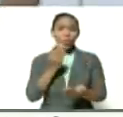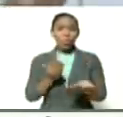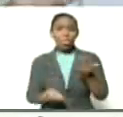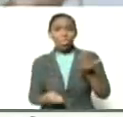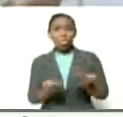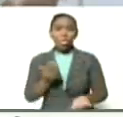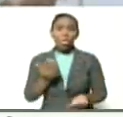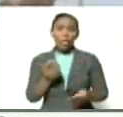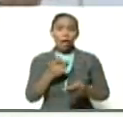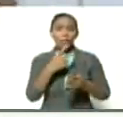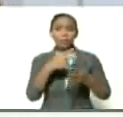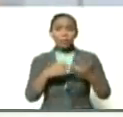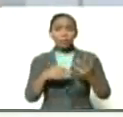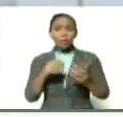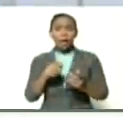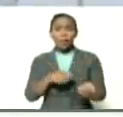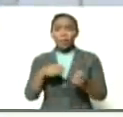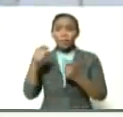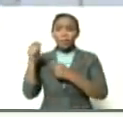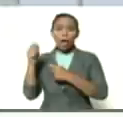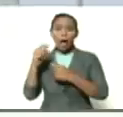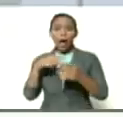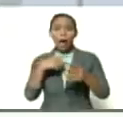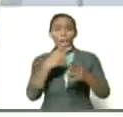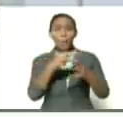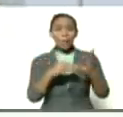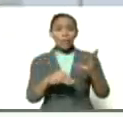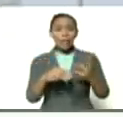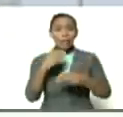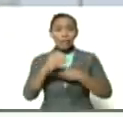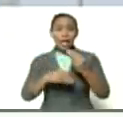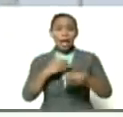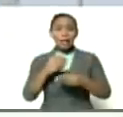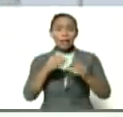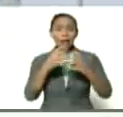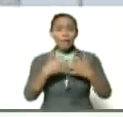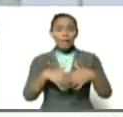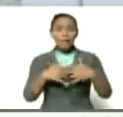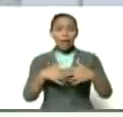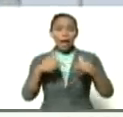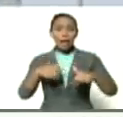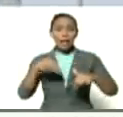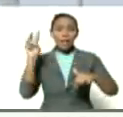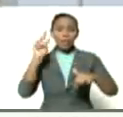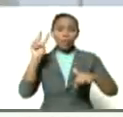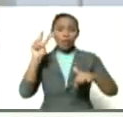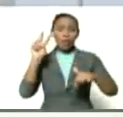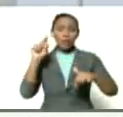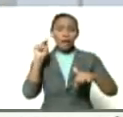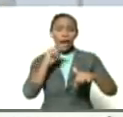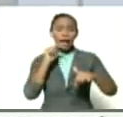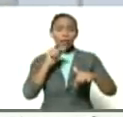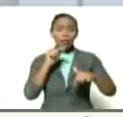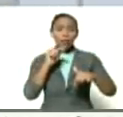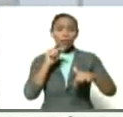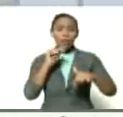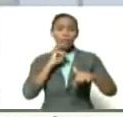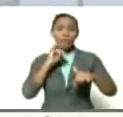a productos importados, a los productos que se realizan y se fabrican en Venezuela. Este es un